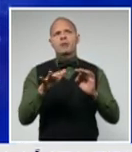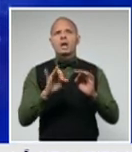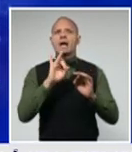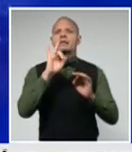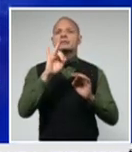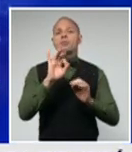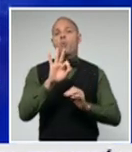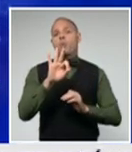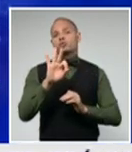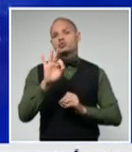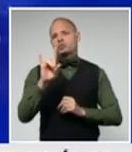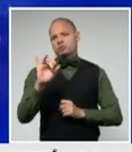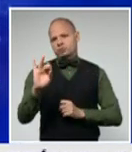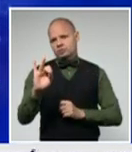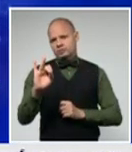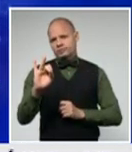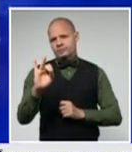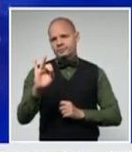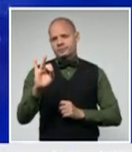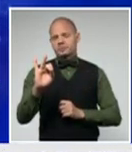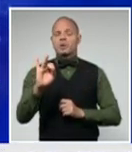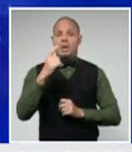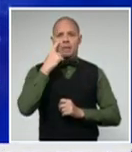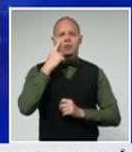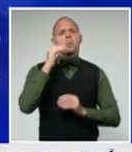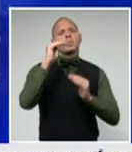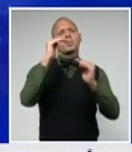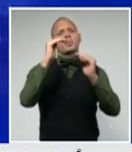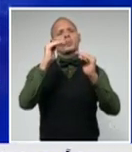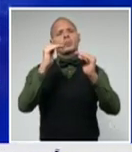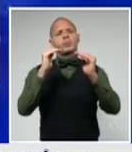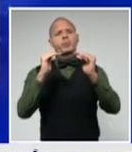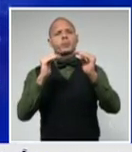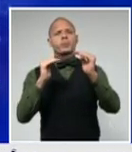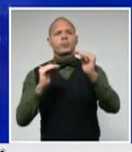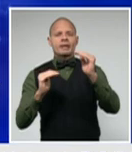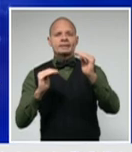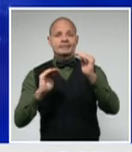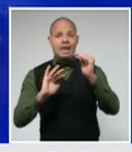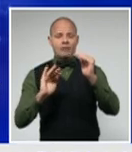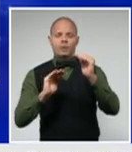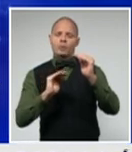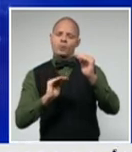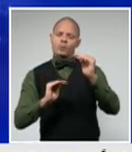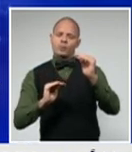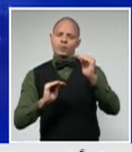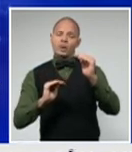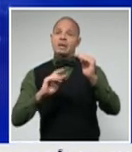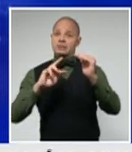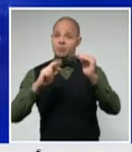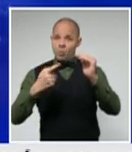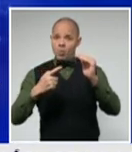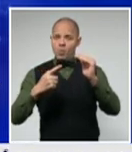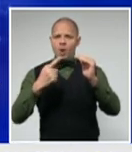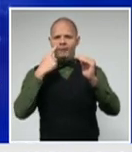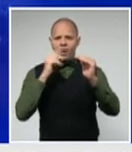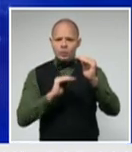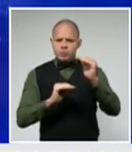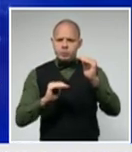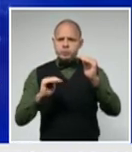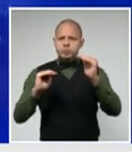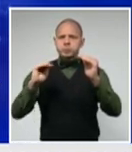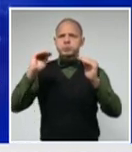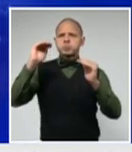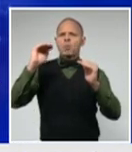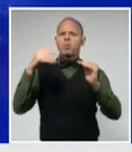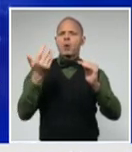después disminuyó de forma importante, y septiembre, en el mes en el que tuvimos